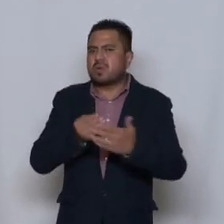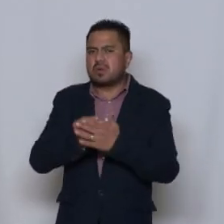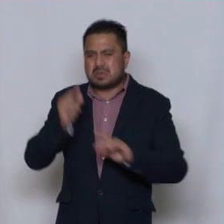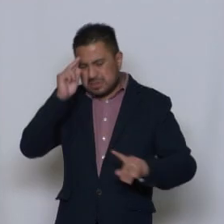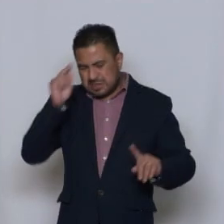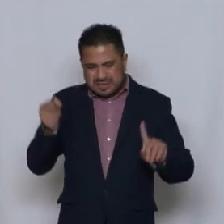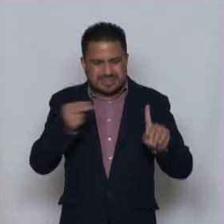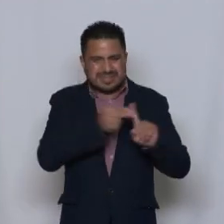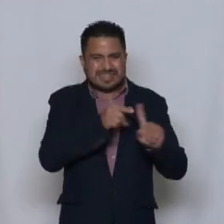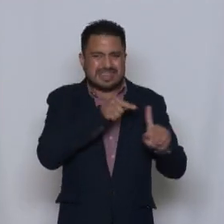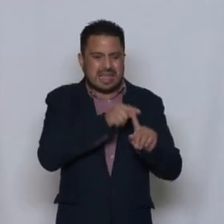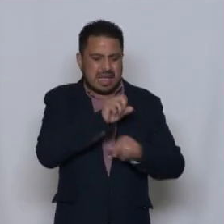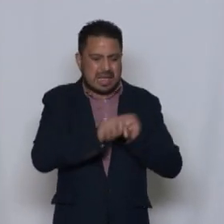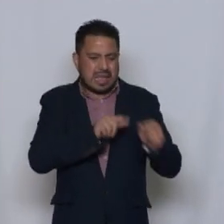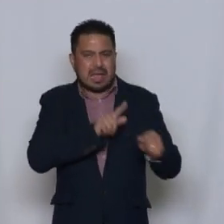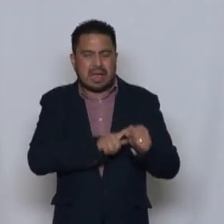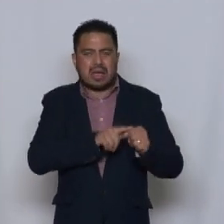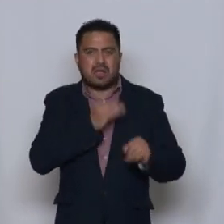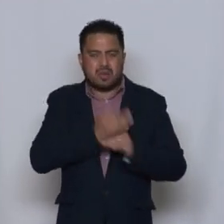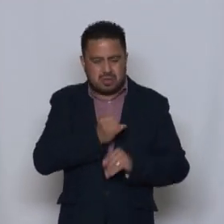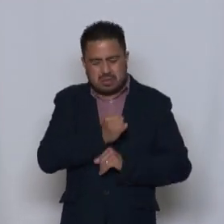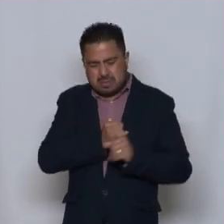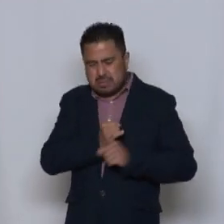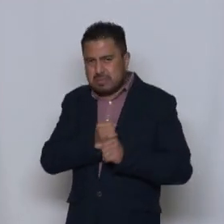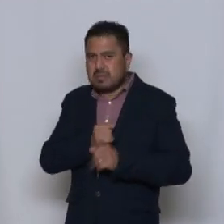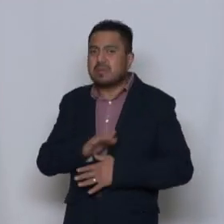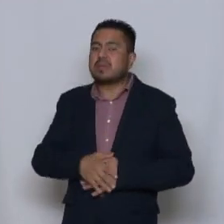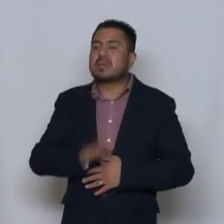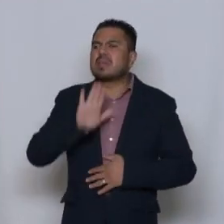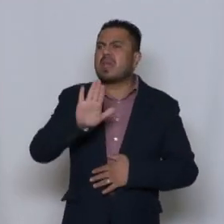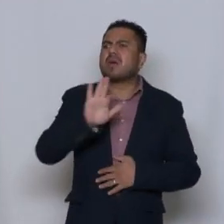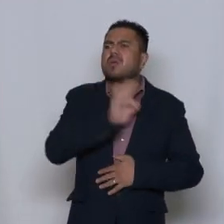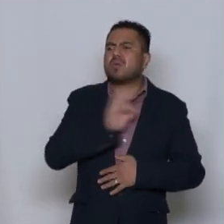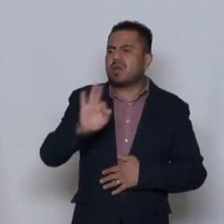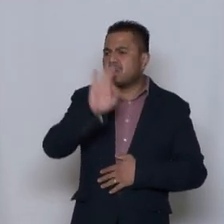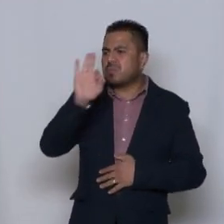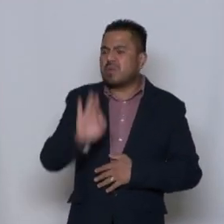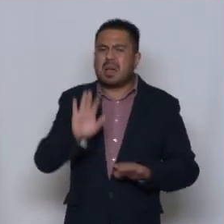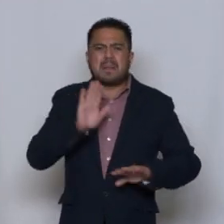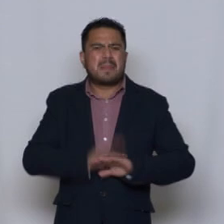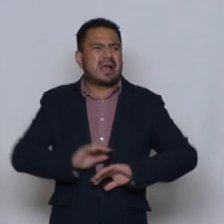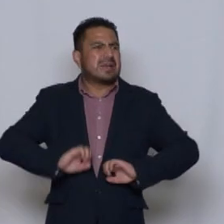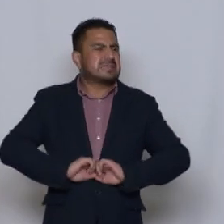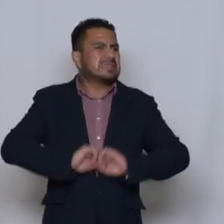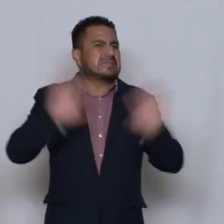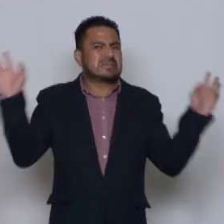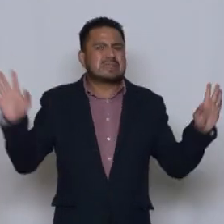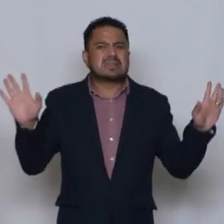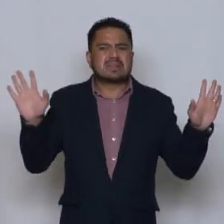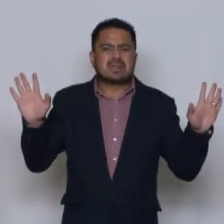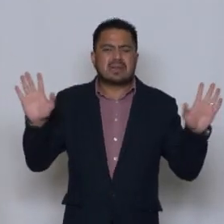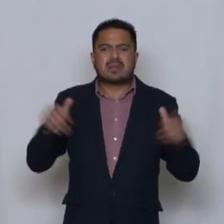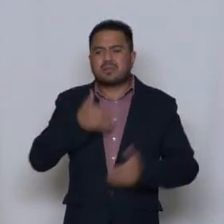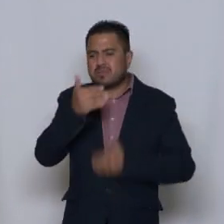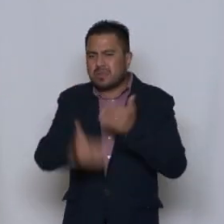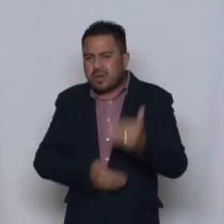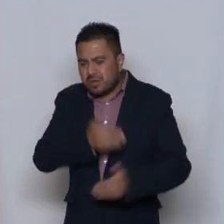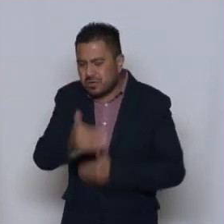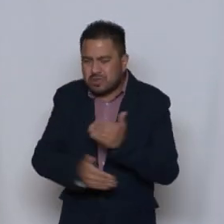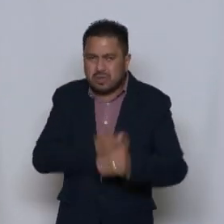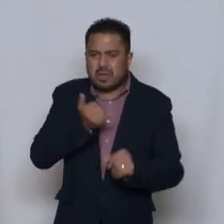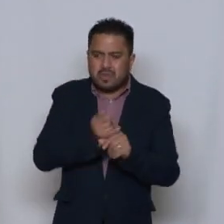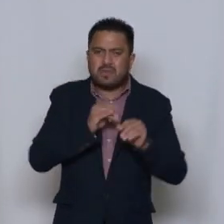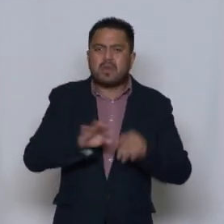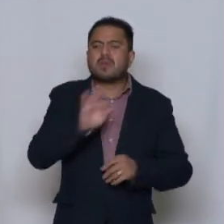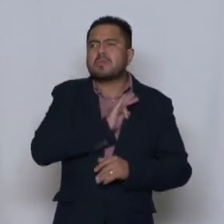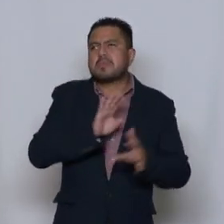estos al animal que vamos a estudiar. ¿Y qué porcentaje de claridad en el procesamiento de datos